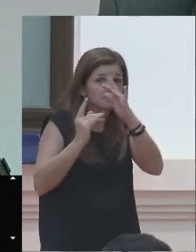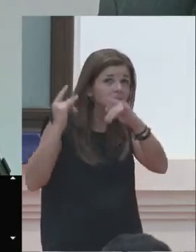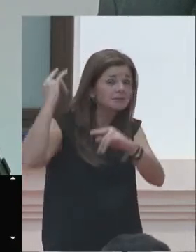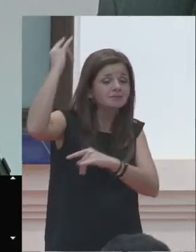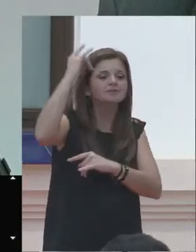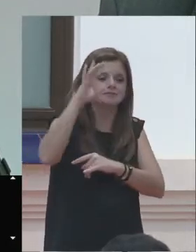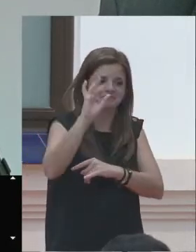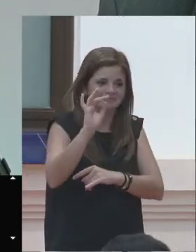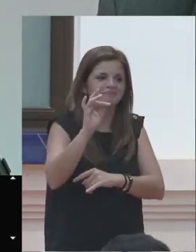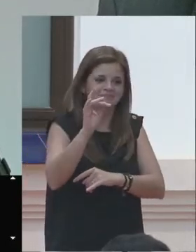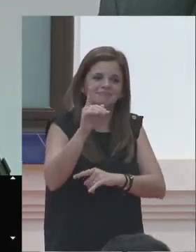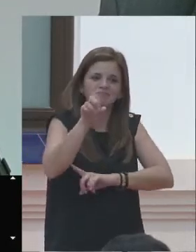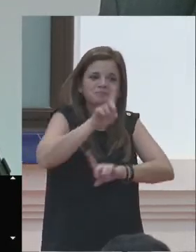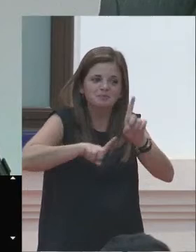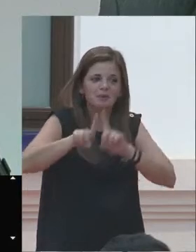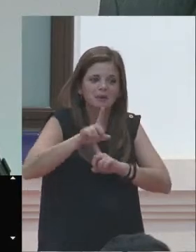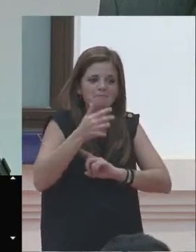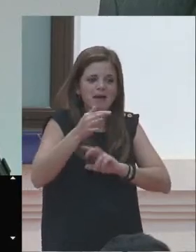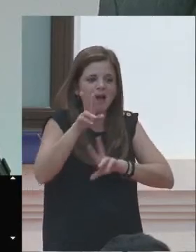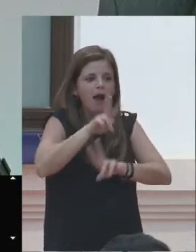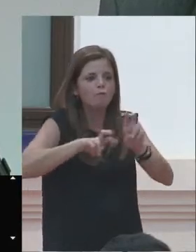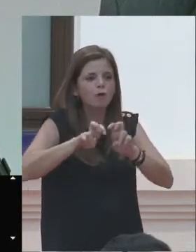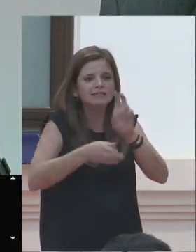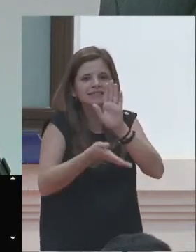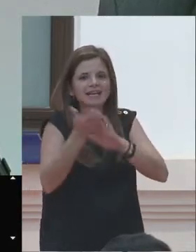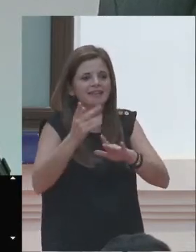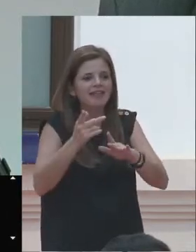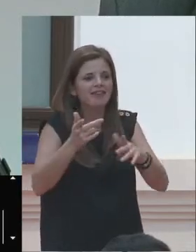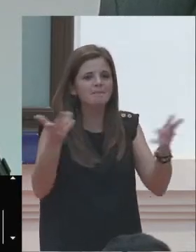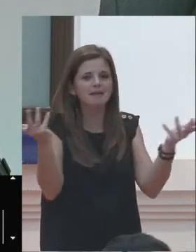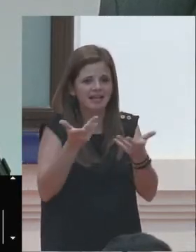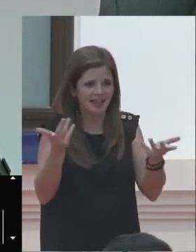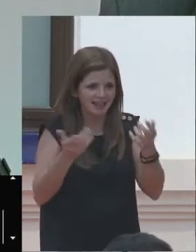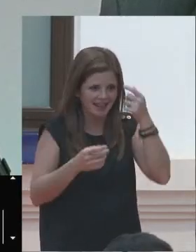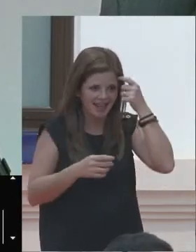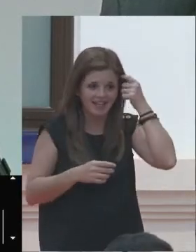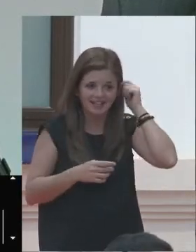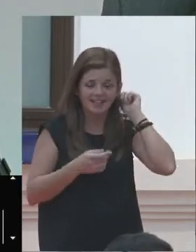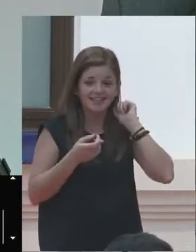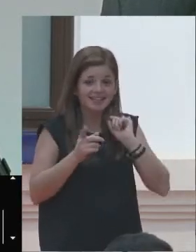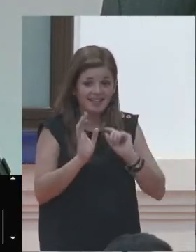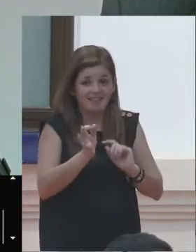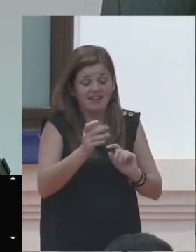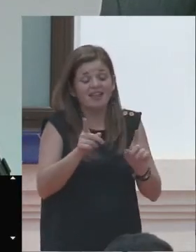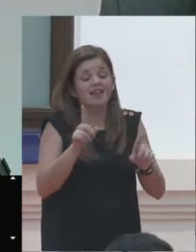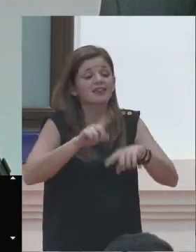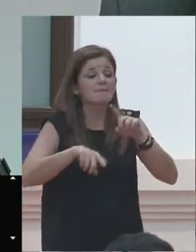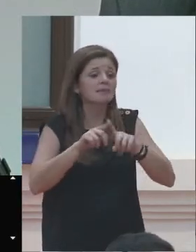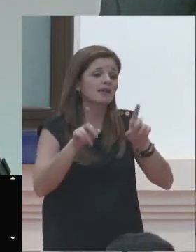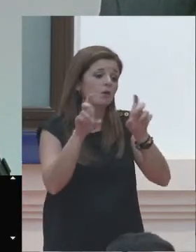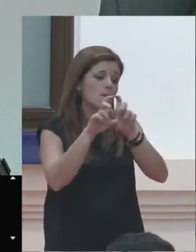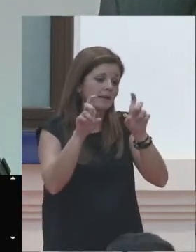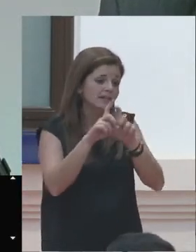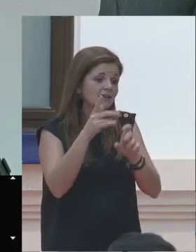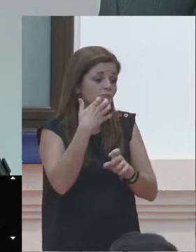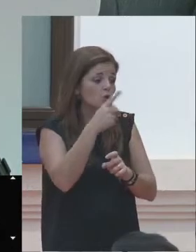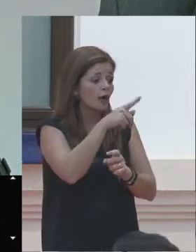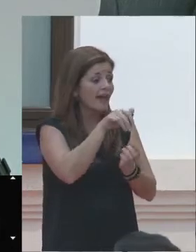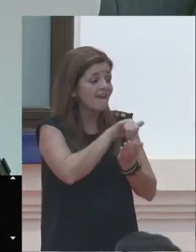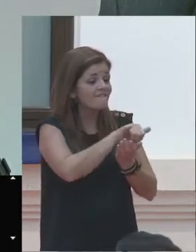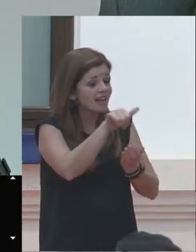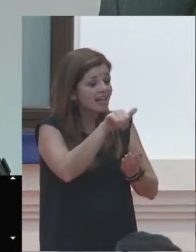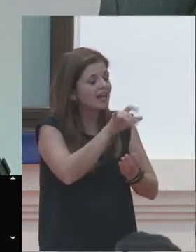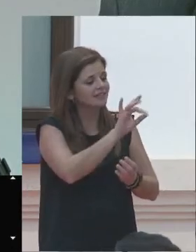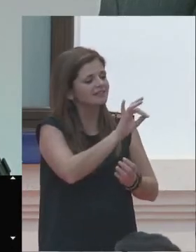pues las salidas de emergencia, y es verdad que dependiendo de la compañía, y si es Iberia, normalmente te suelen intentar acomodar a